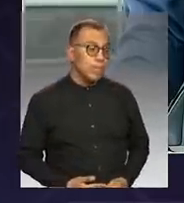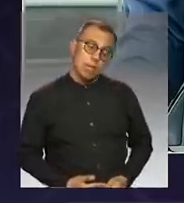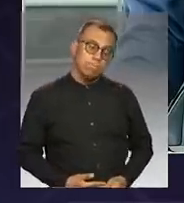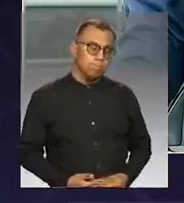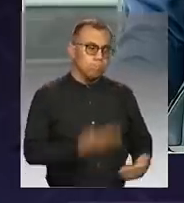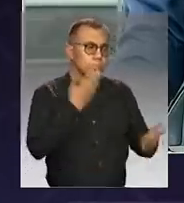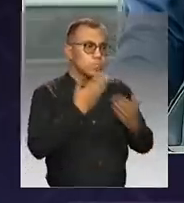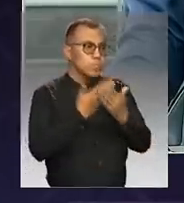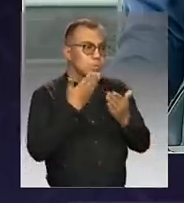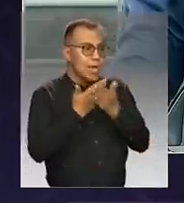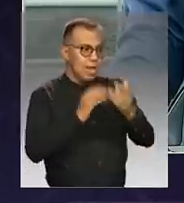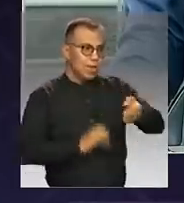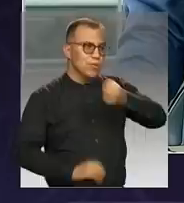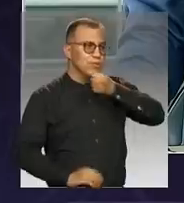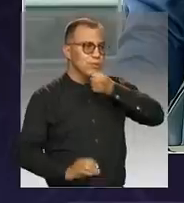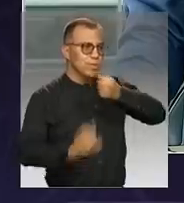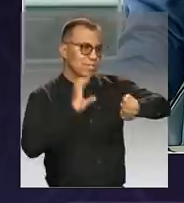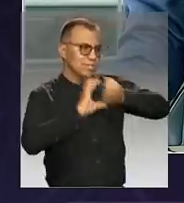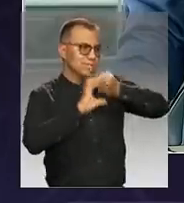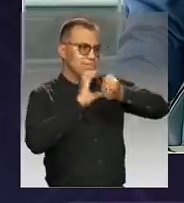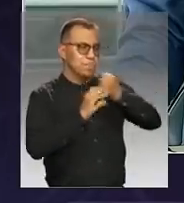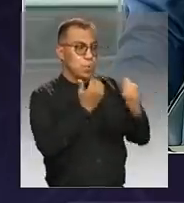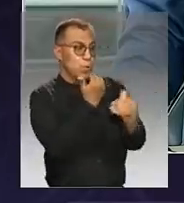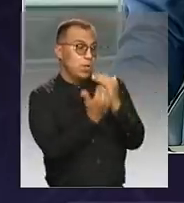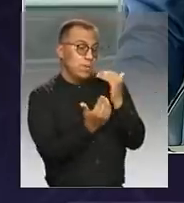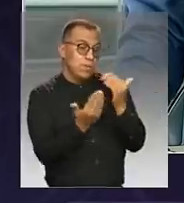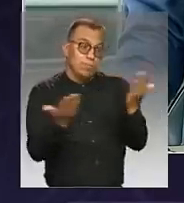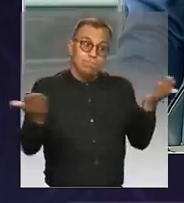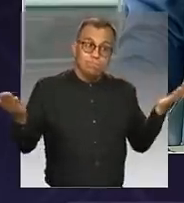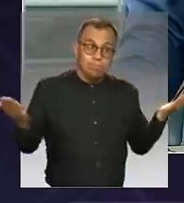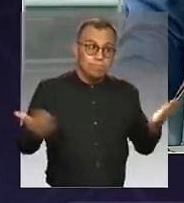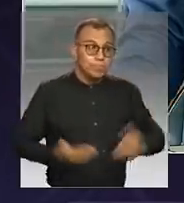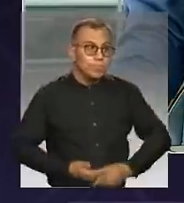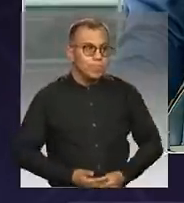Muchas gracias a Noticias Capital por la invitación y, bueno,